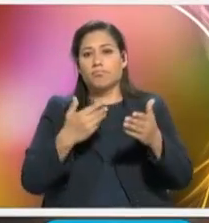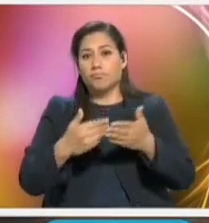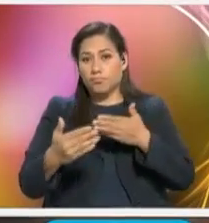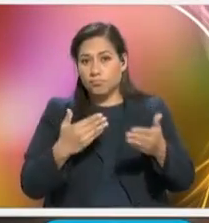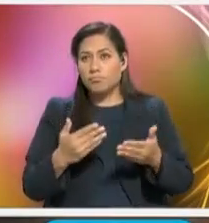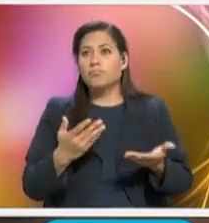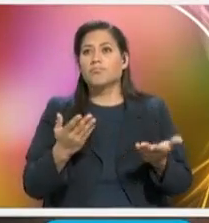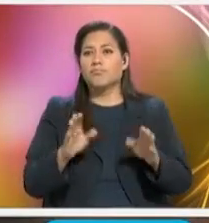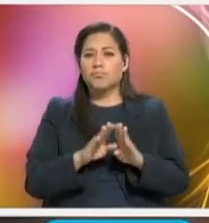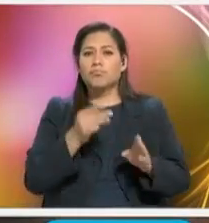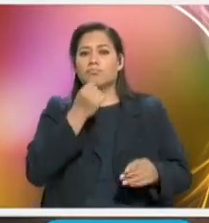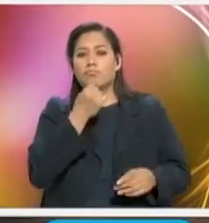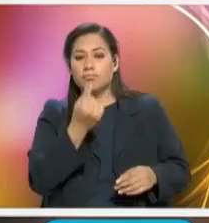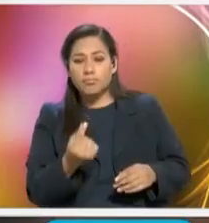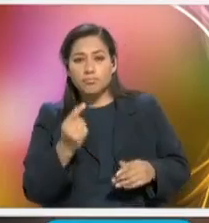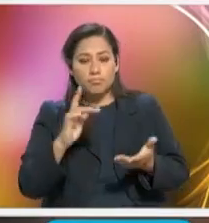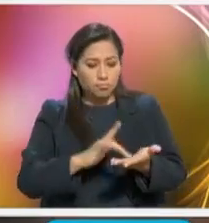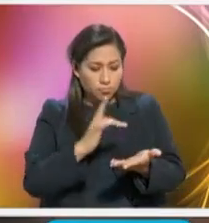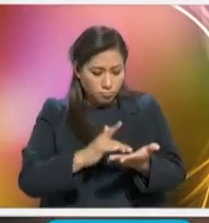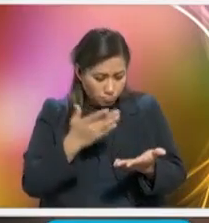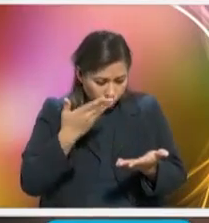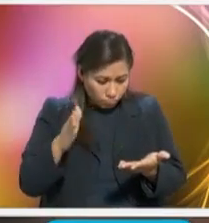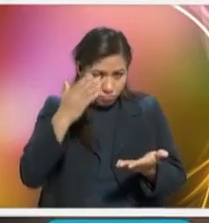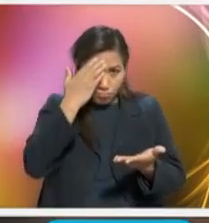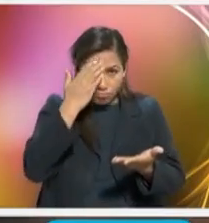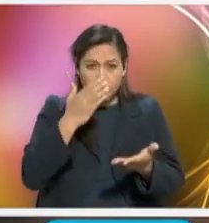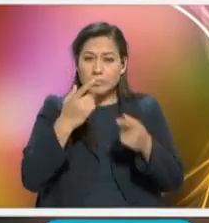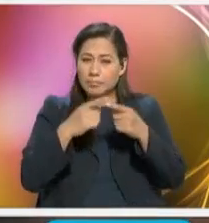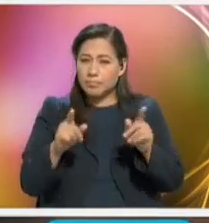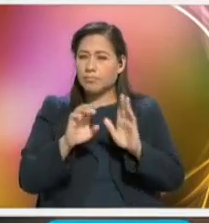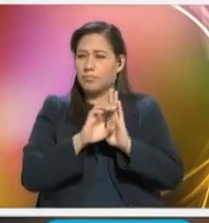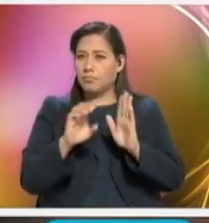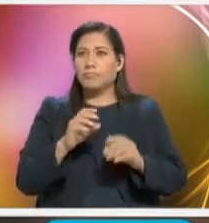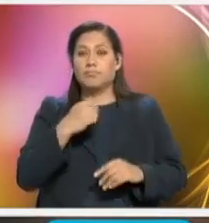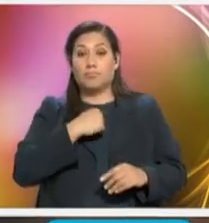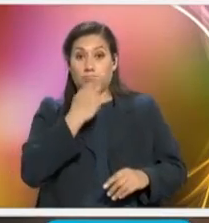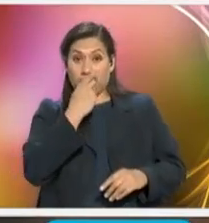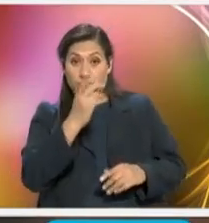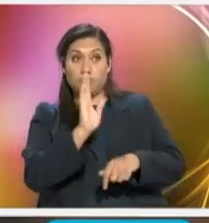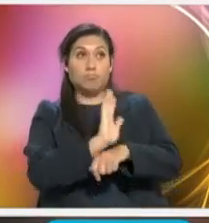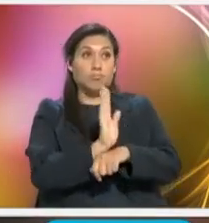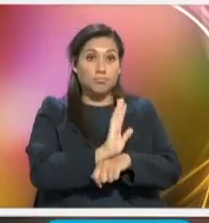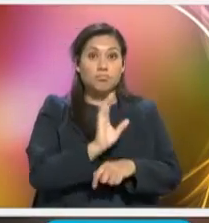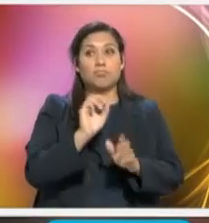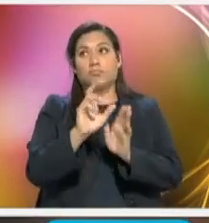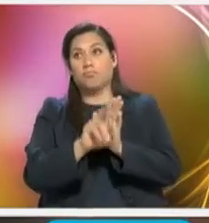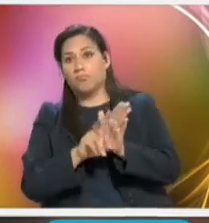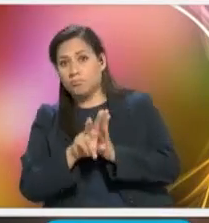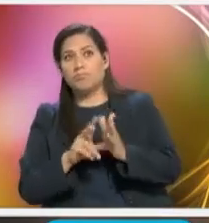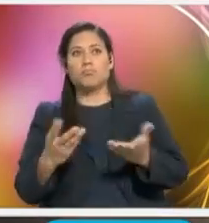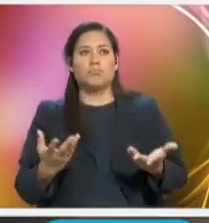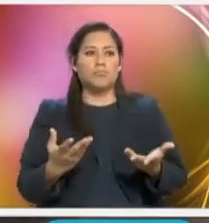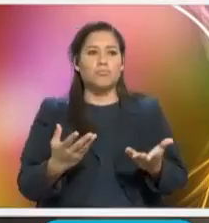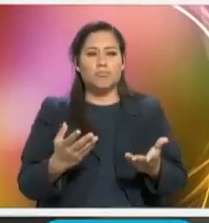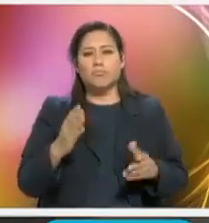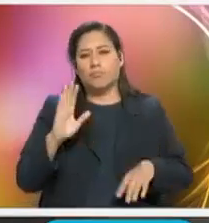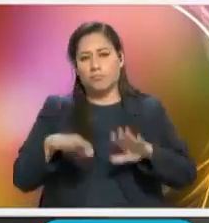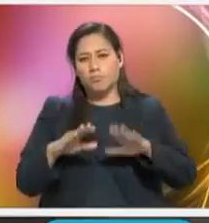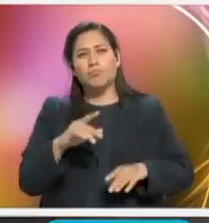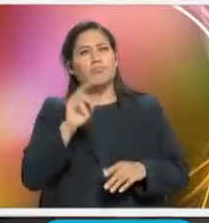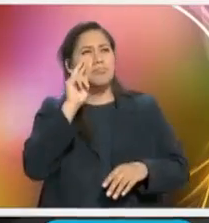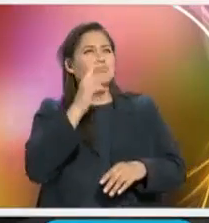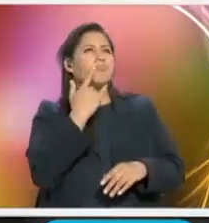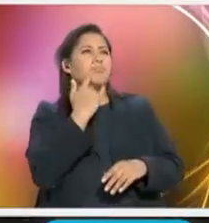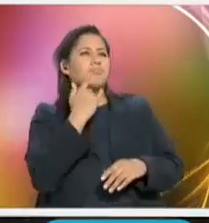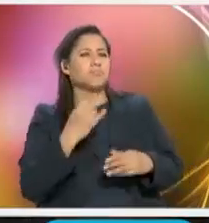El acercar a los niños la tecnología, pero de un modo distinto, ¿eh? No estoy hablando a través de las películas, de los videos, que por lo general pues